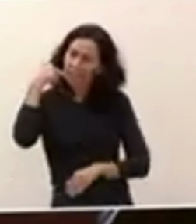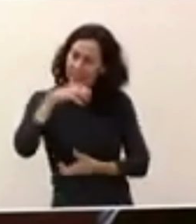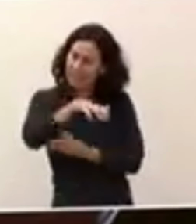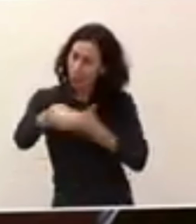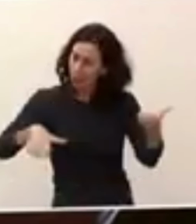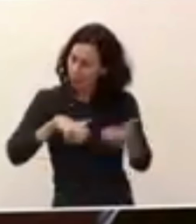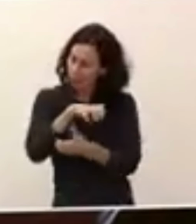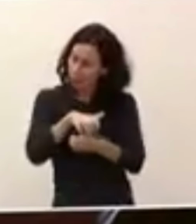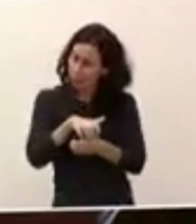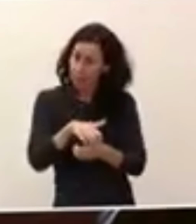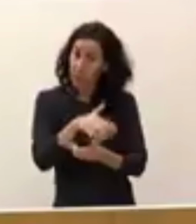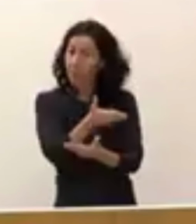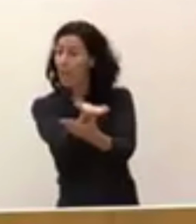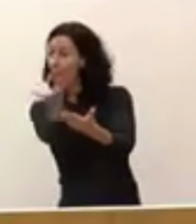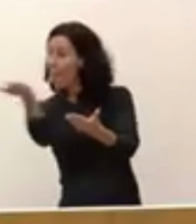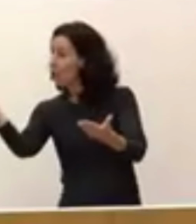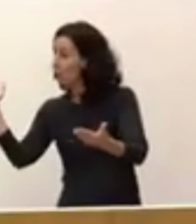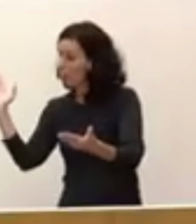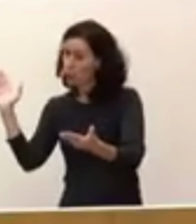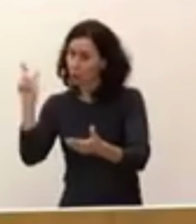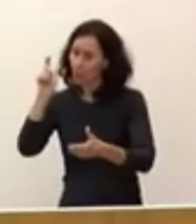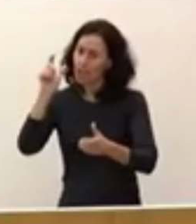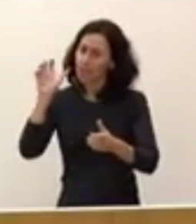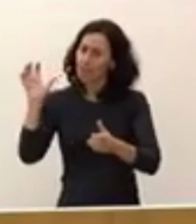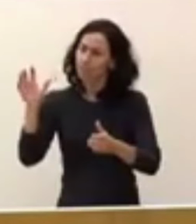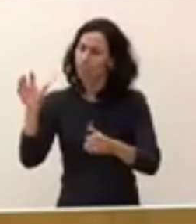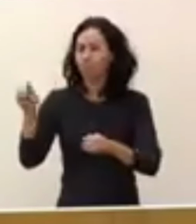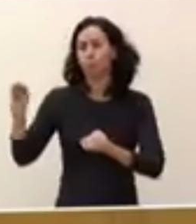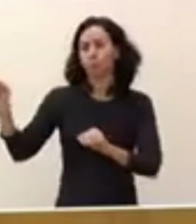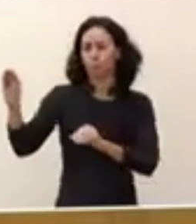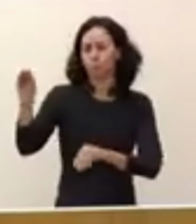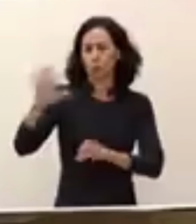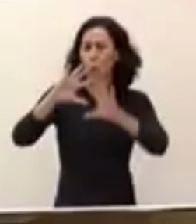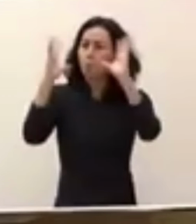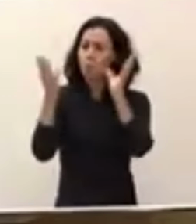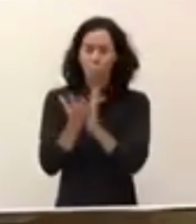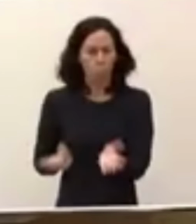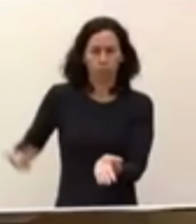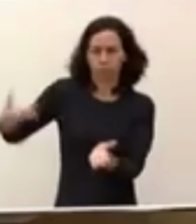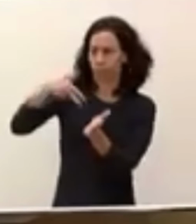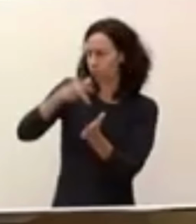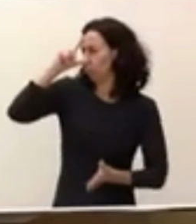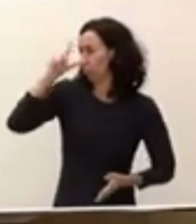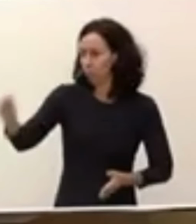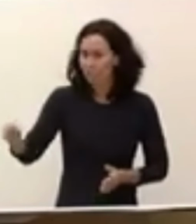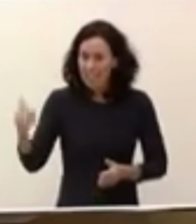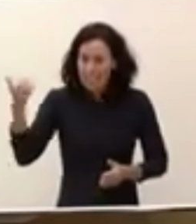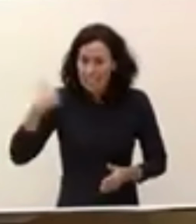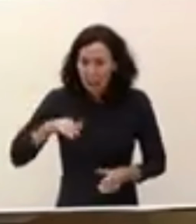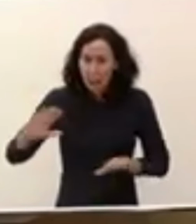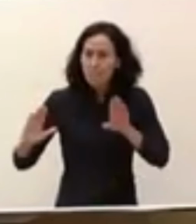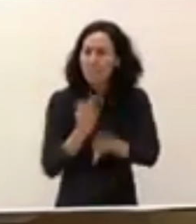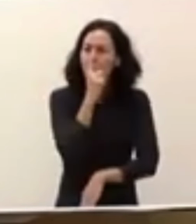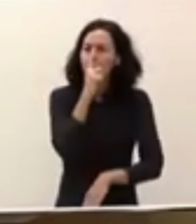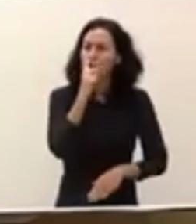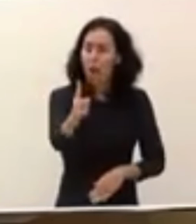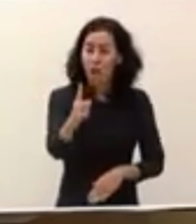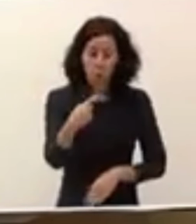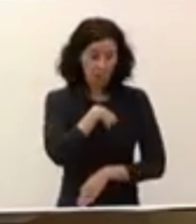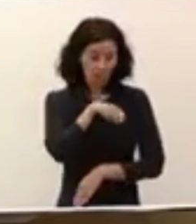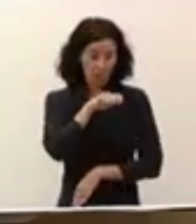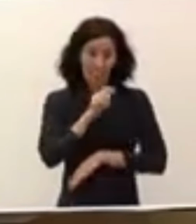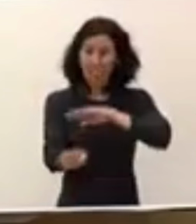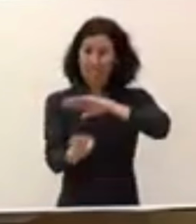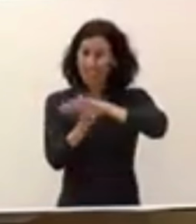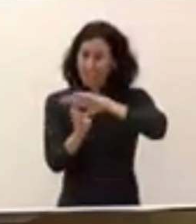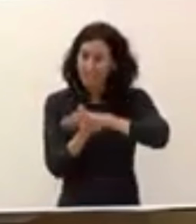iban. ¿Cómo es posible que un año de genocidio después España siga comprando, vendiendo y permitiendo el transporte de armas a través de nuestros